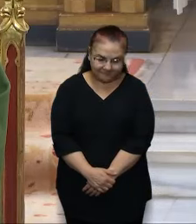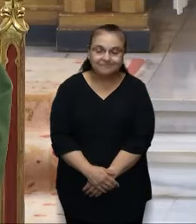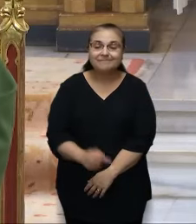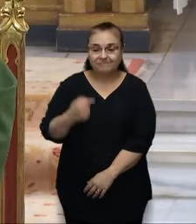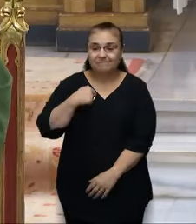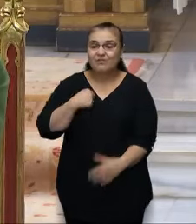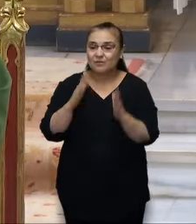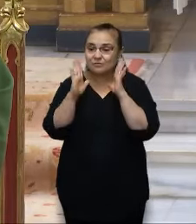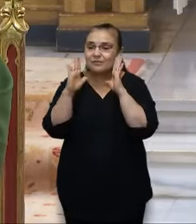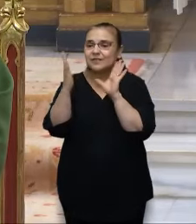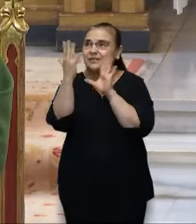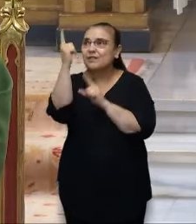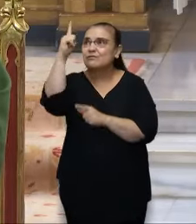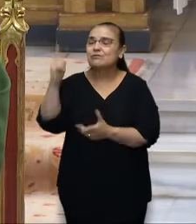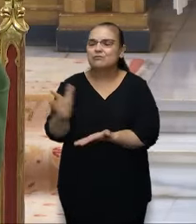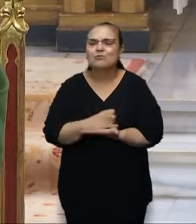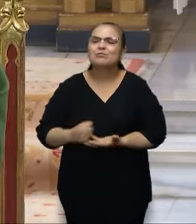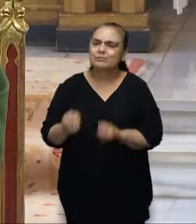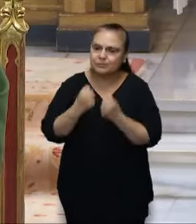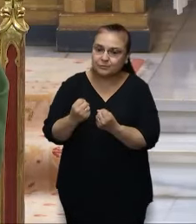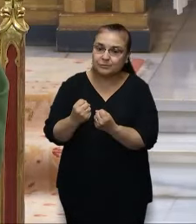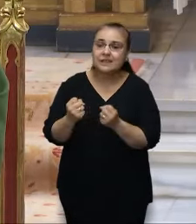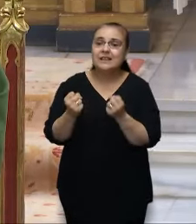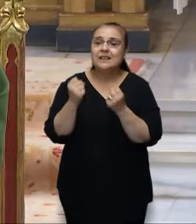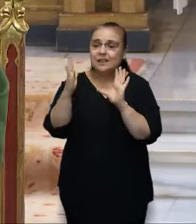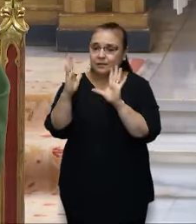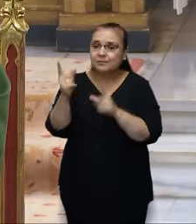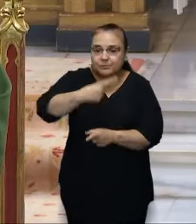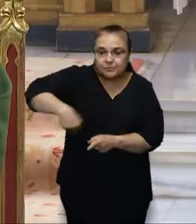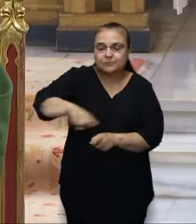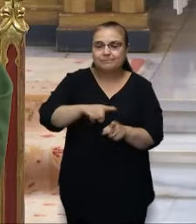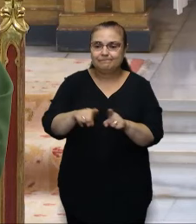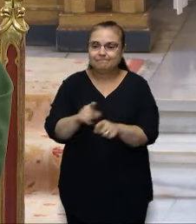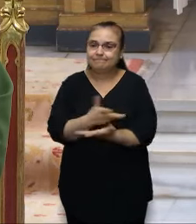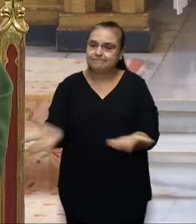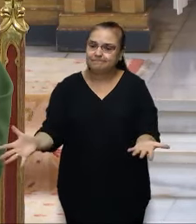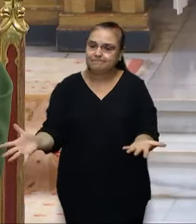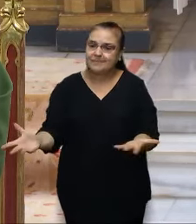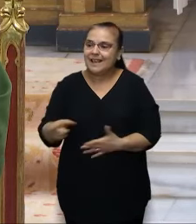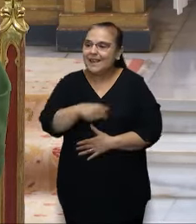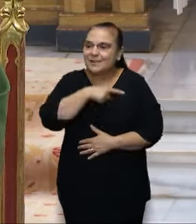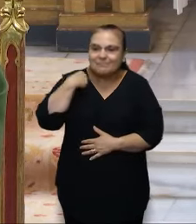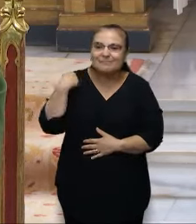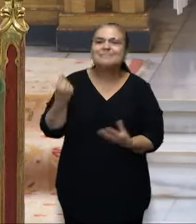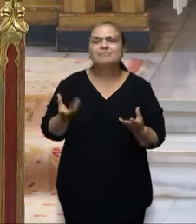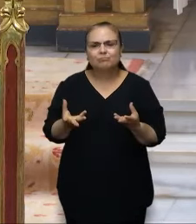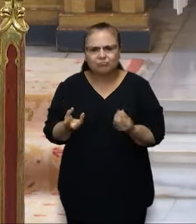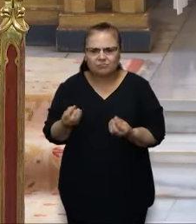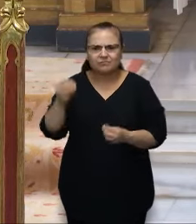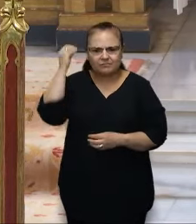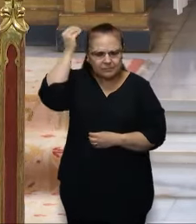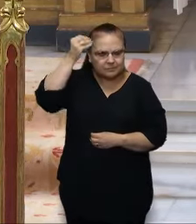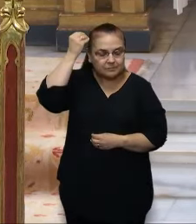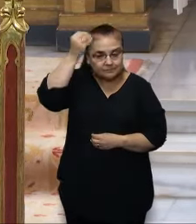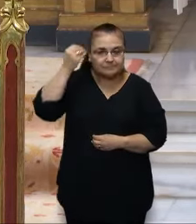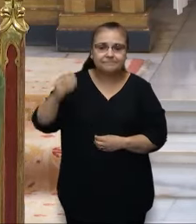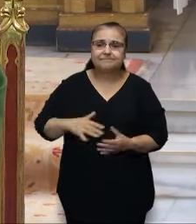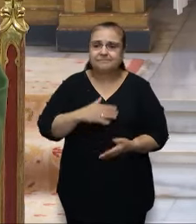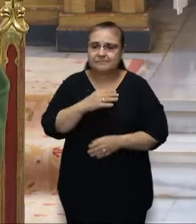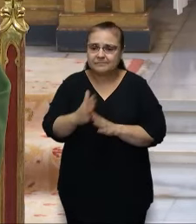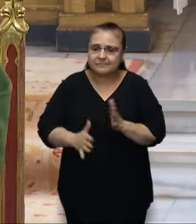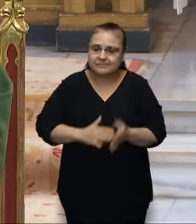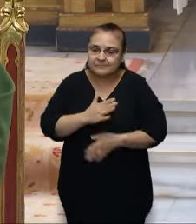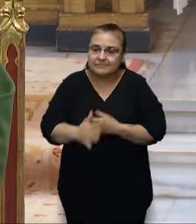yo confieso ante Dios Todopoderoso Y ante vosotros hermanos que he pecado mucho de